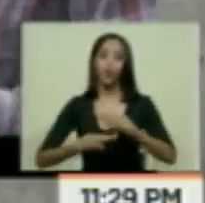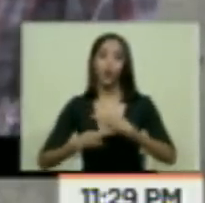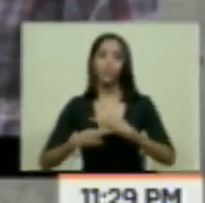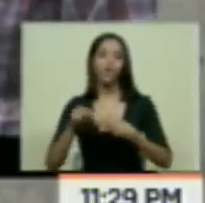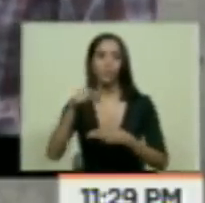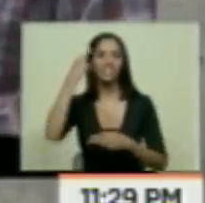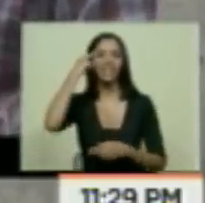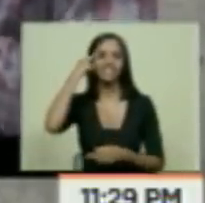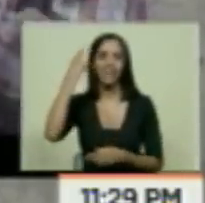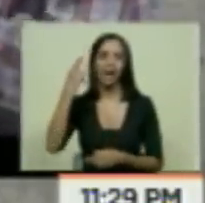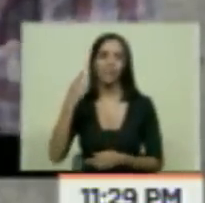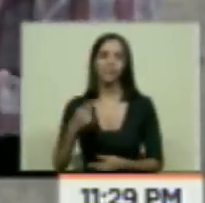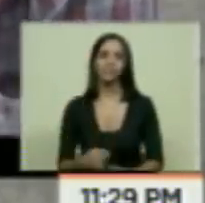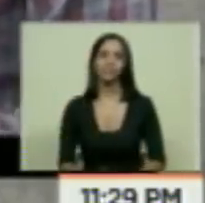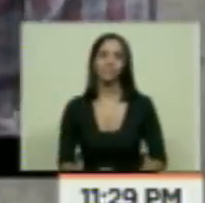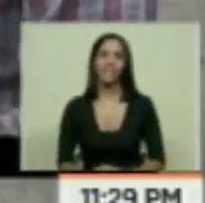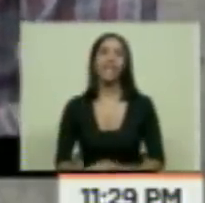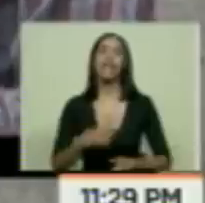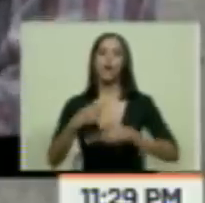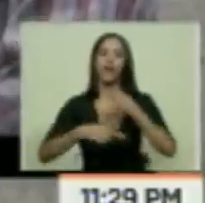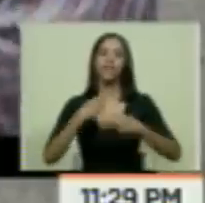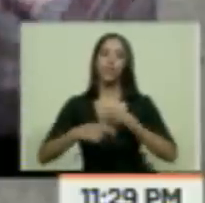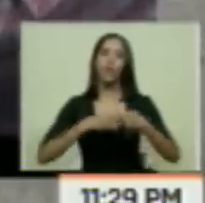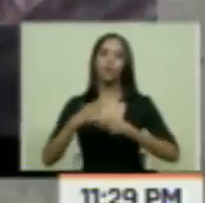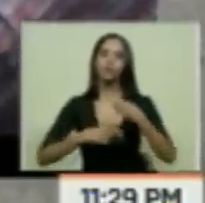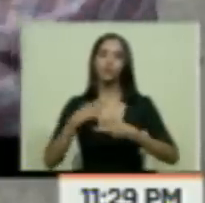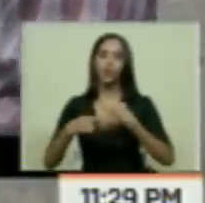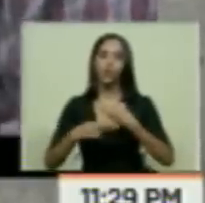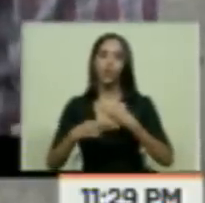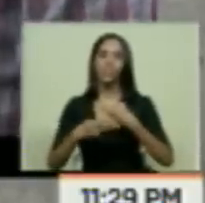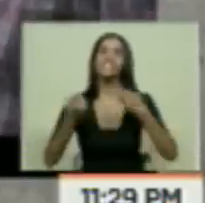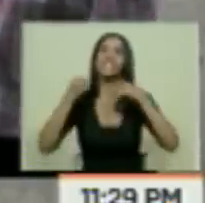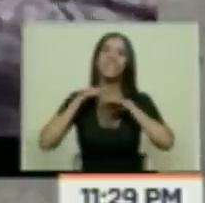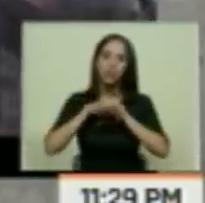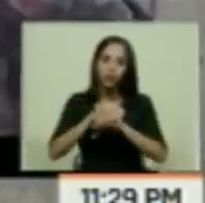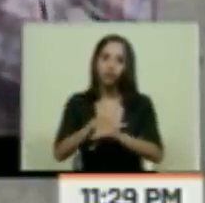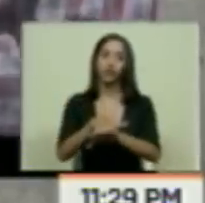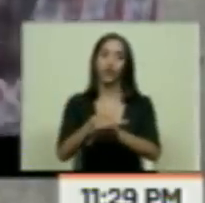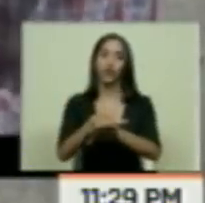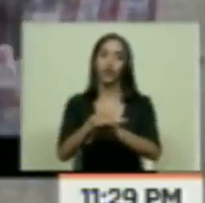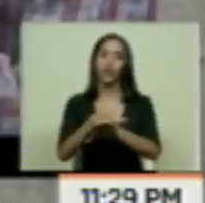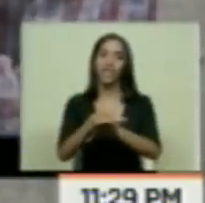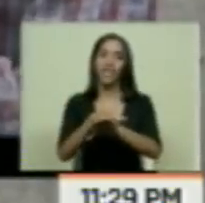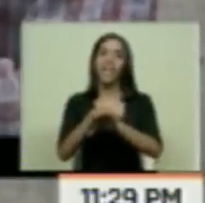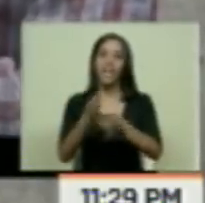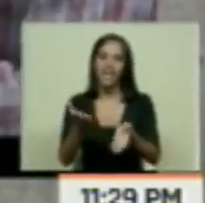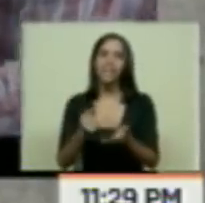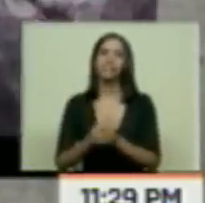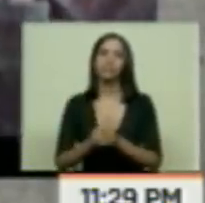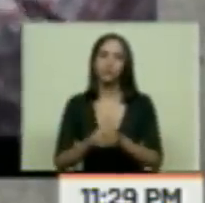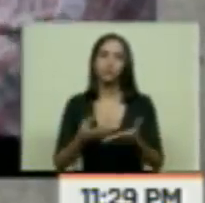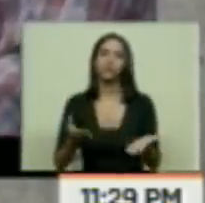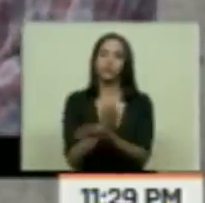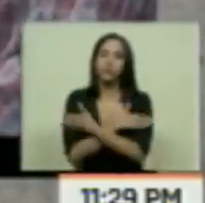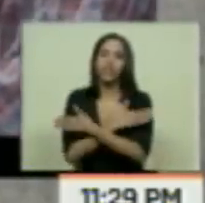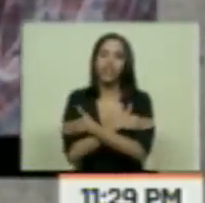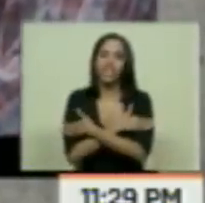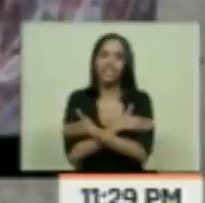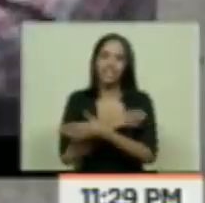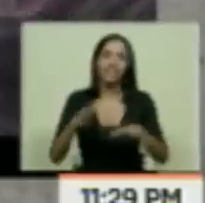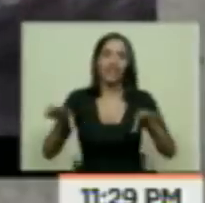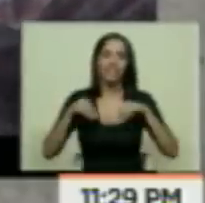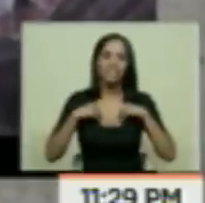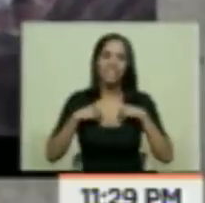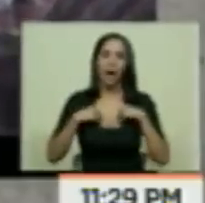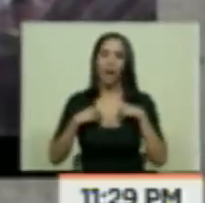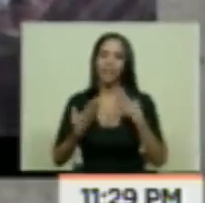ustedes saben, es una revolución de inclusión. Es un reconocimiento que le venía dando